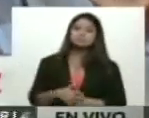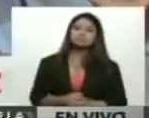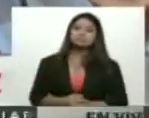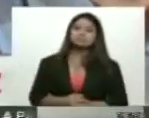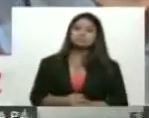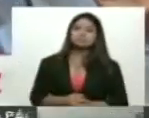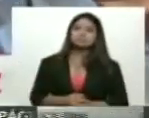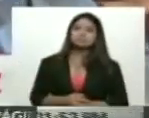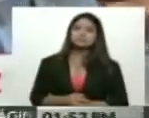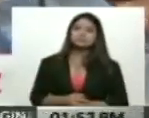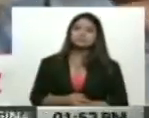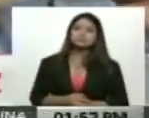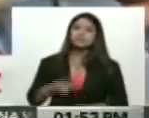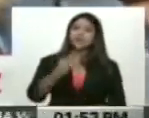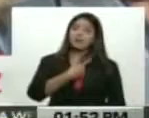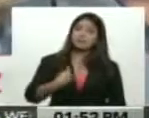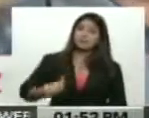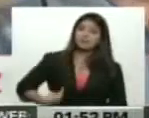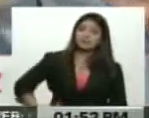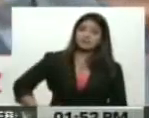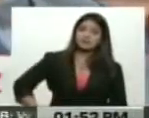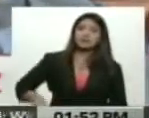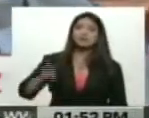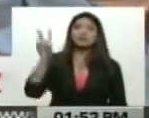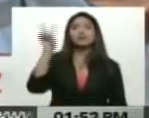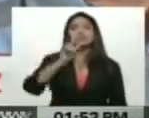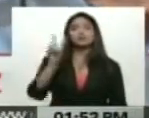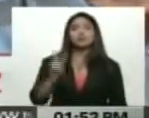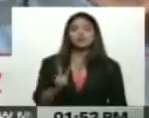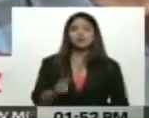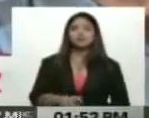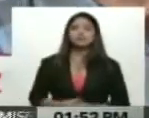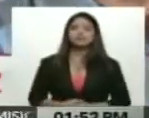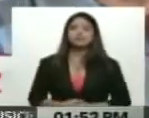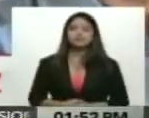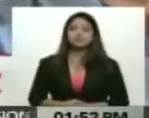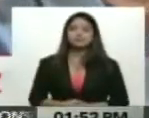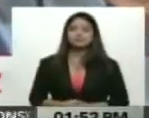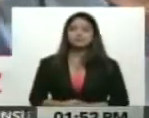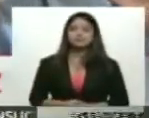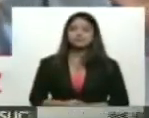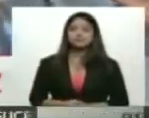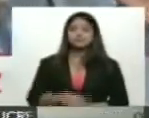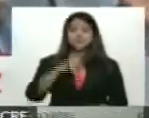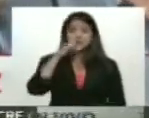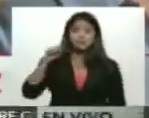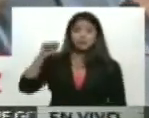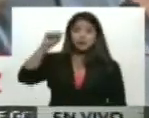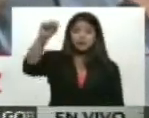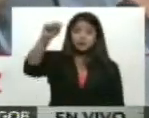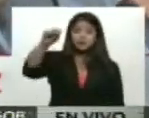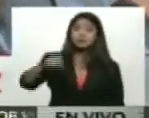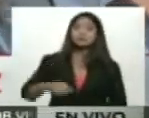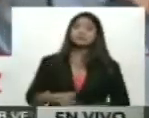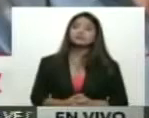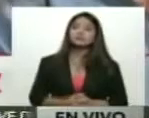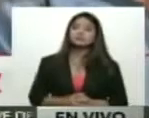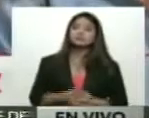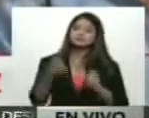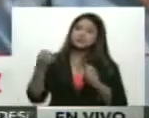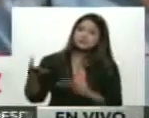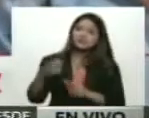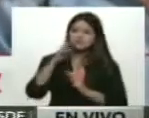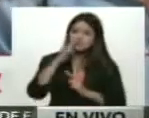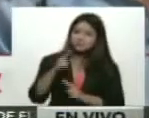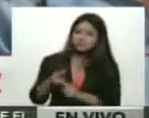nombre del presidente constitucional de la república bolivariana de venezuela nicolás maduro moros esta condecoración